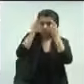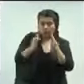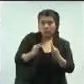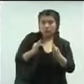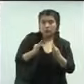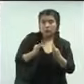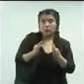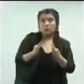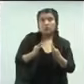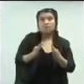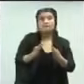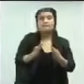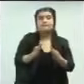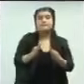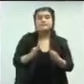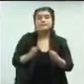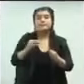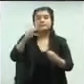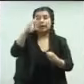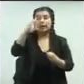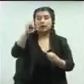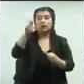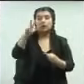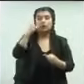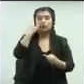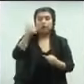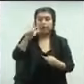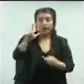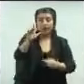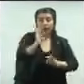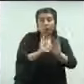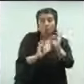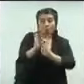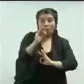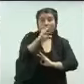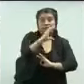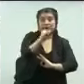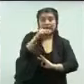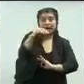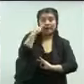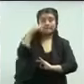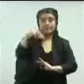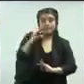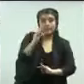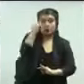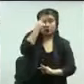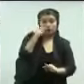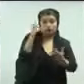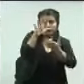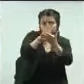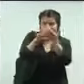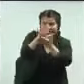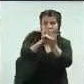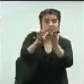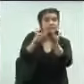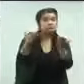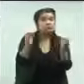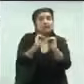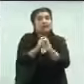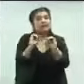está en Covial o está en caminos. Eso es inaudito. Entonces no podemos hacer nada. Miren,